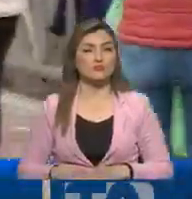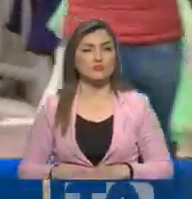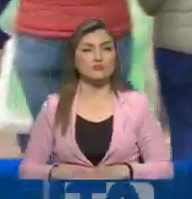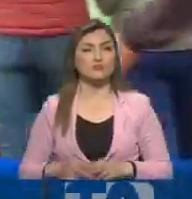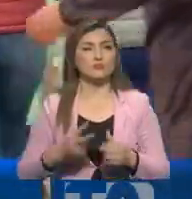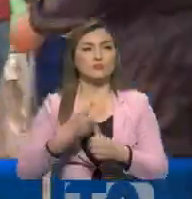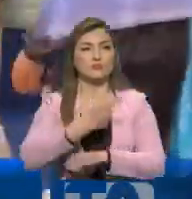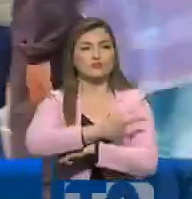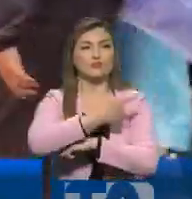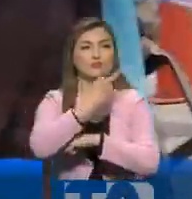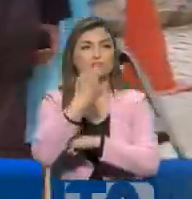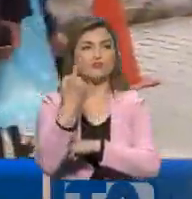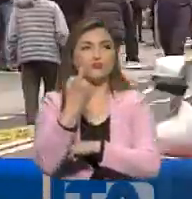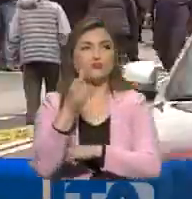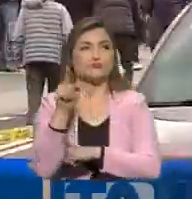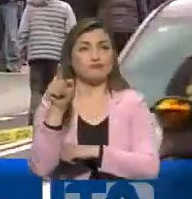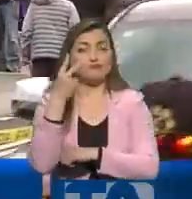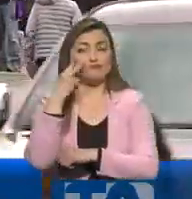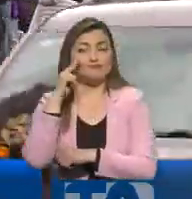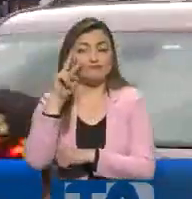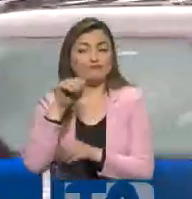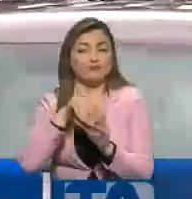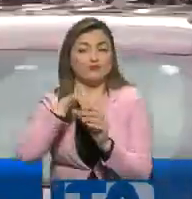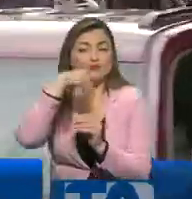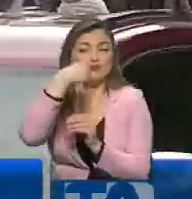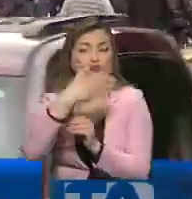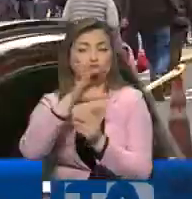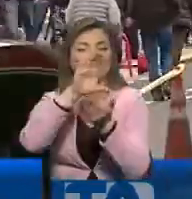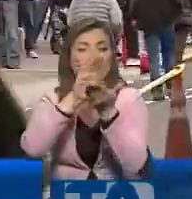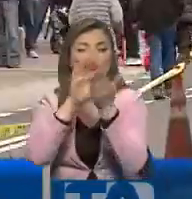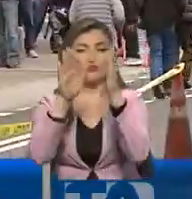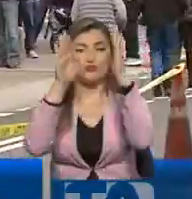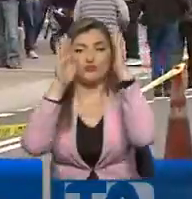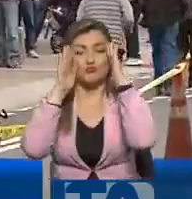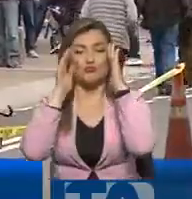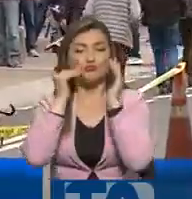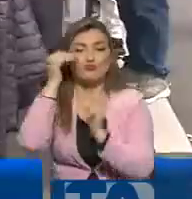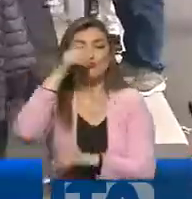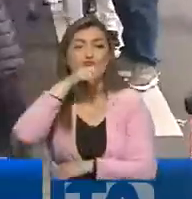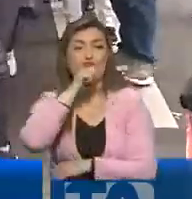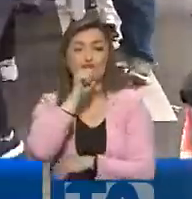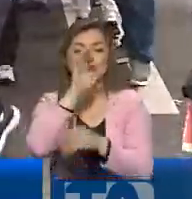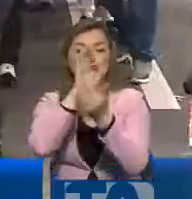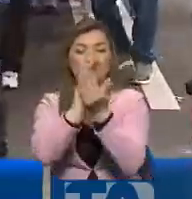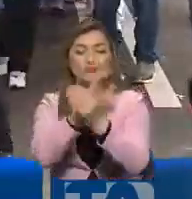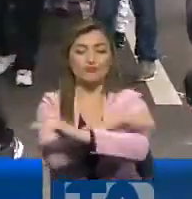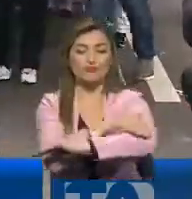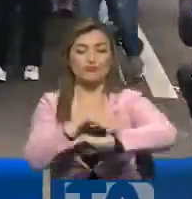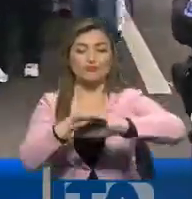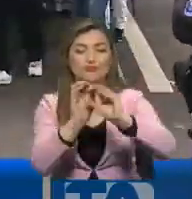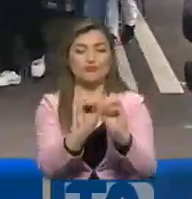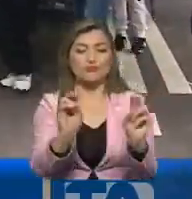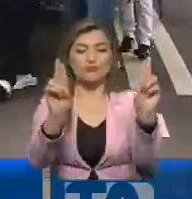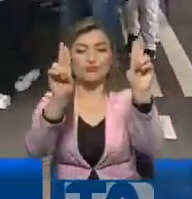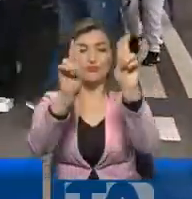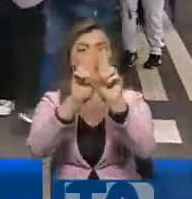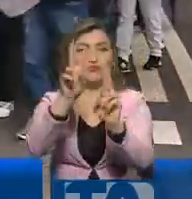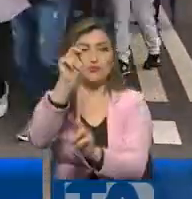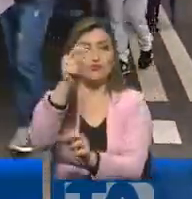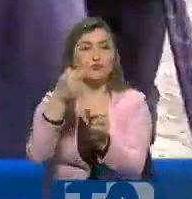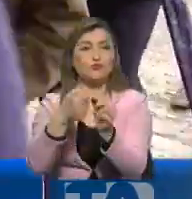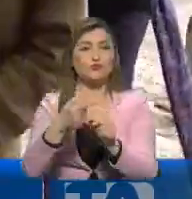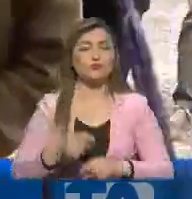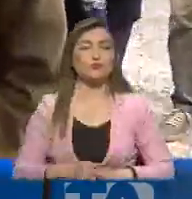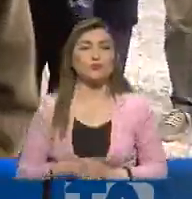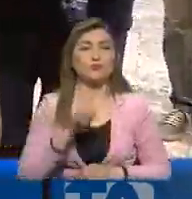Por segundo día consecutivo, este es el panorama en los exteriores del Centro de Atención del Adulto Mayor del IES en la Avenida Naciones Unidas, norte de